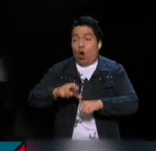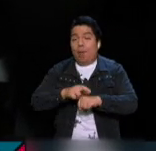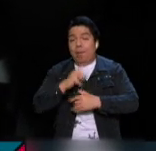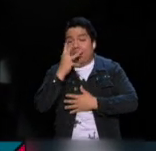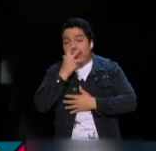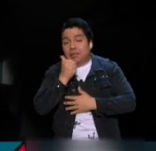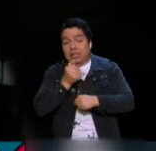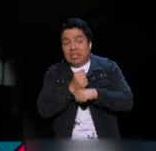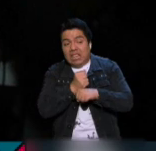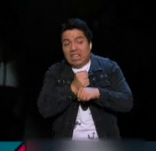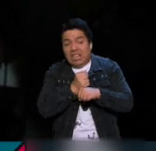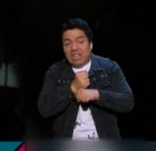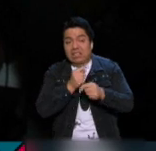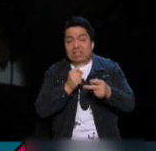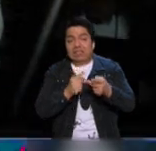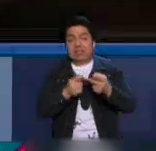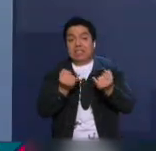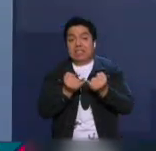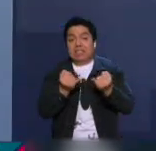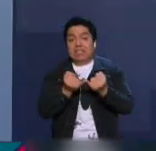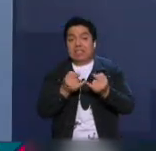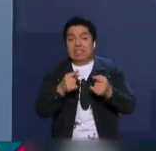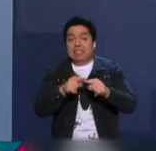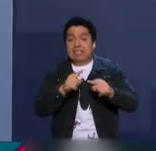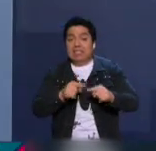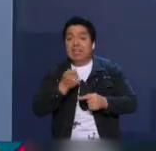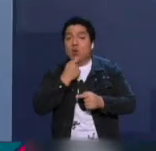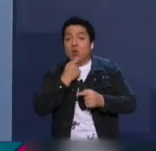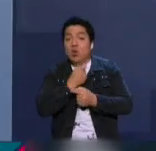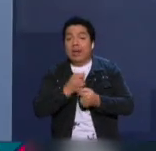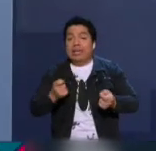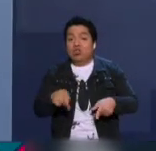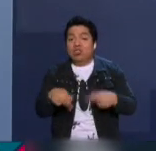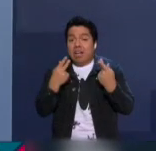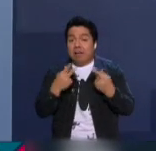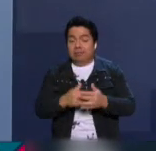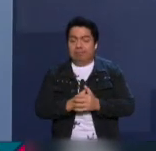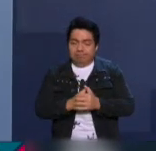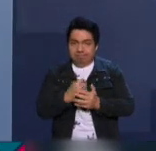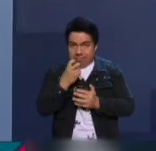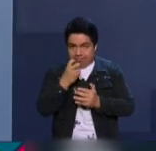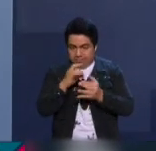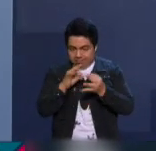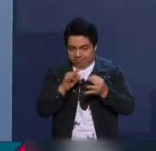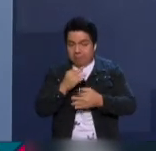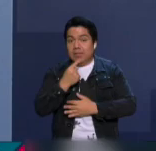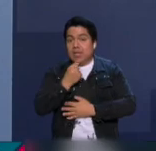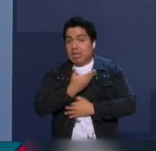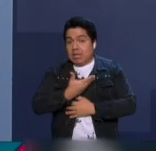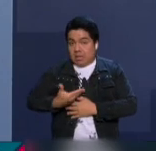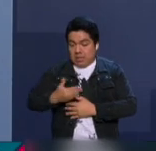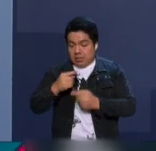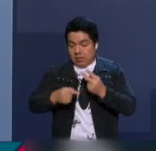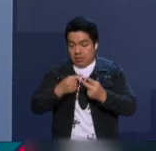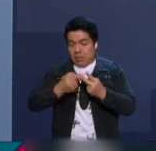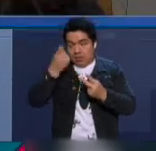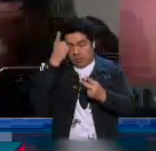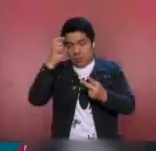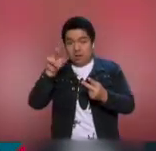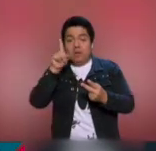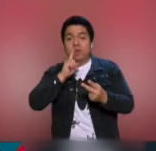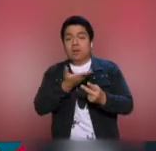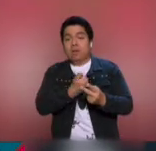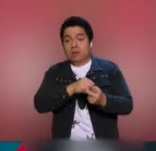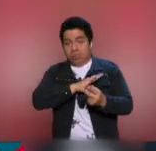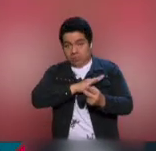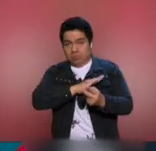tortura y de estar involucrado en una trama de explotación infantil. Sobre este caso, tanto el presidente López Obrador como la presidenta electa Claudia